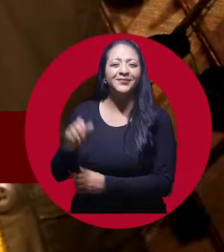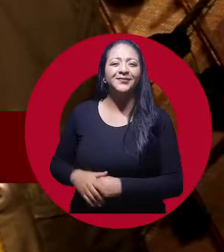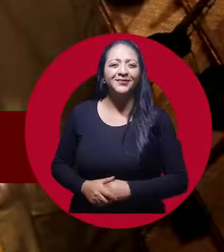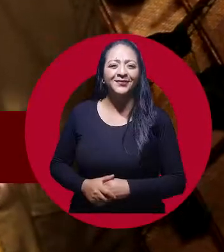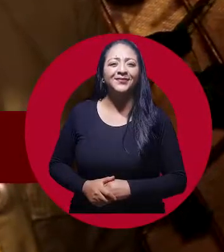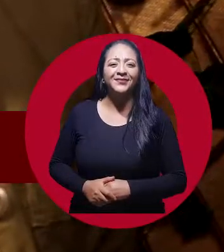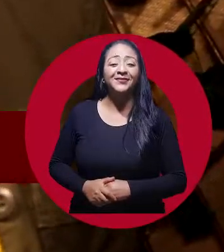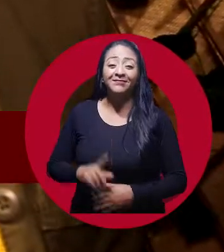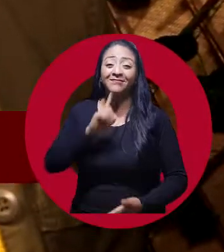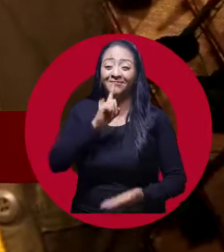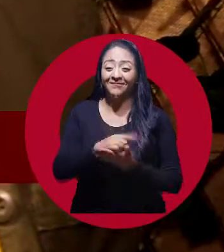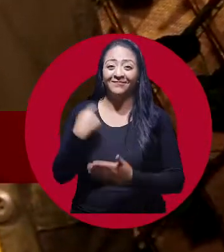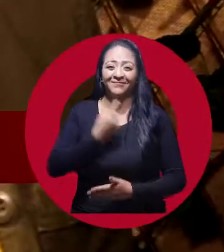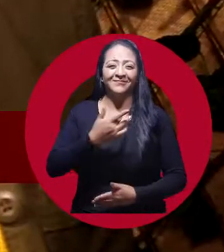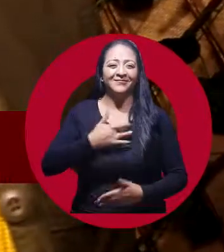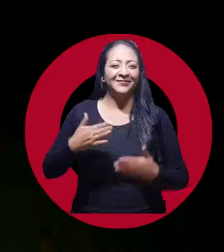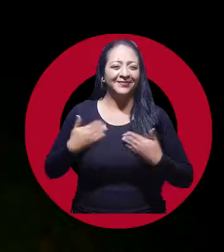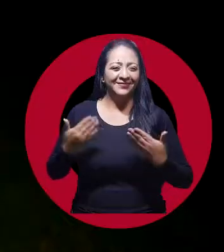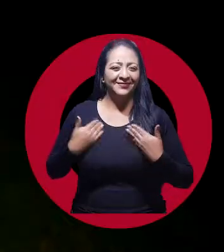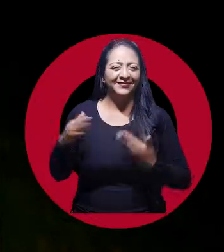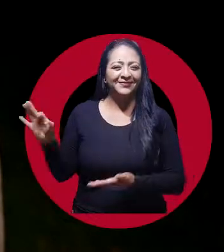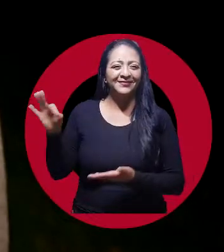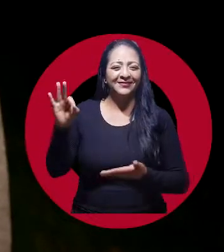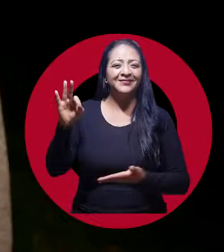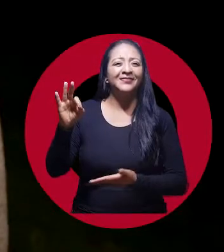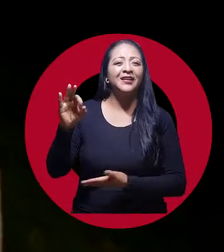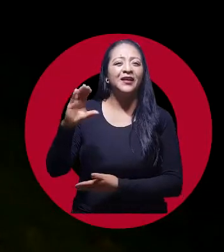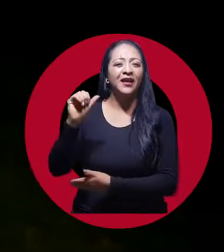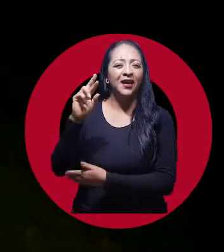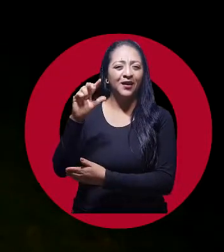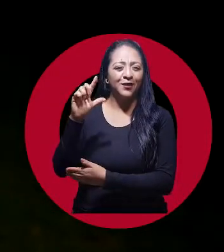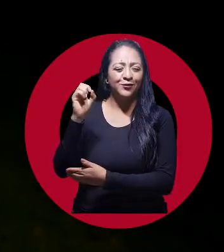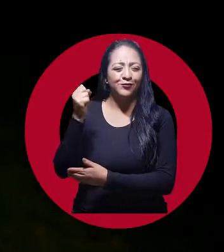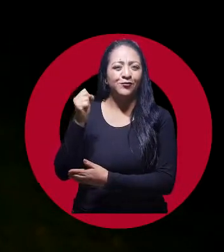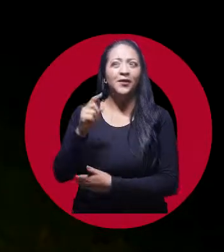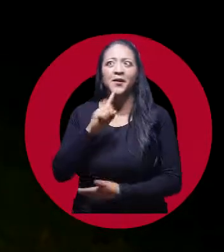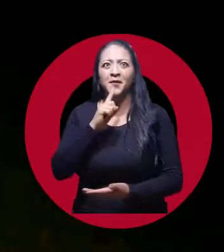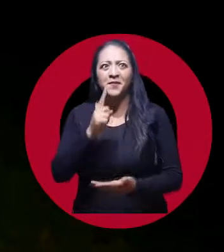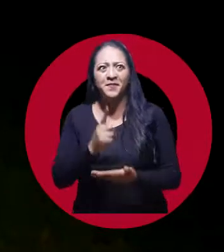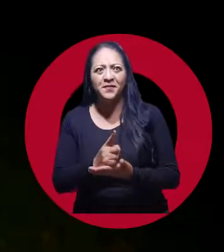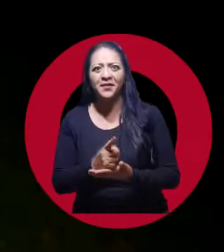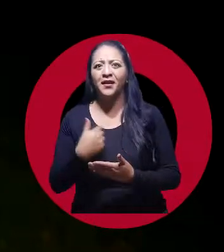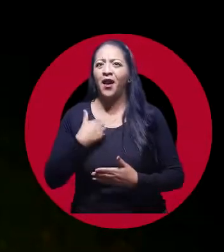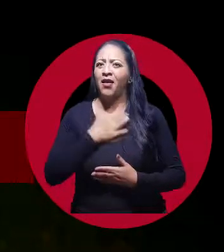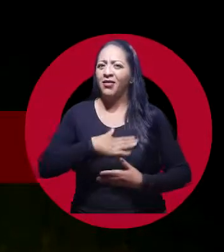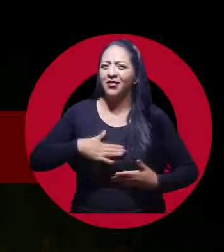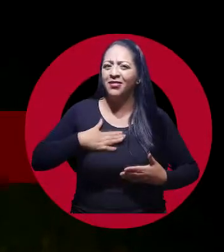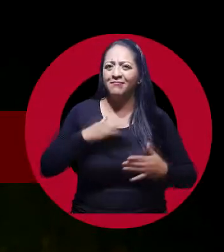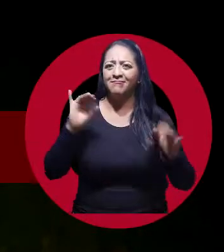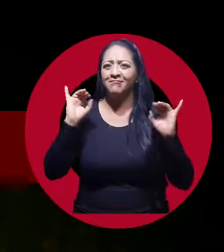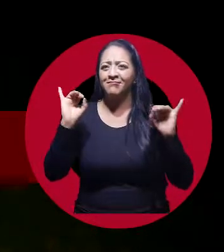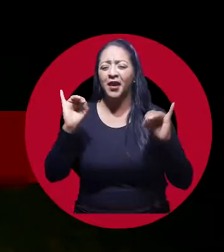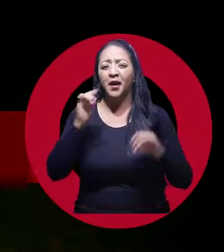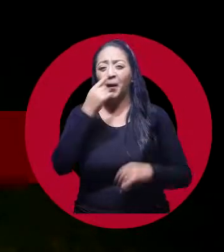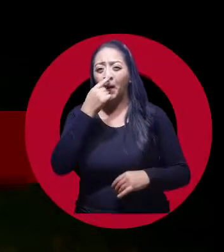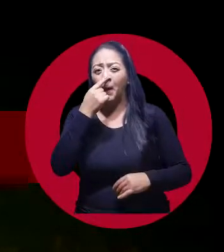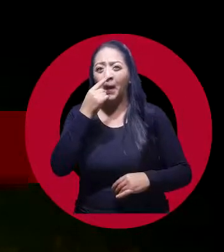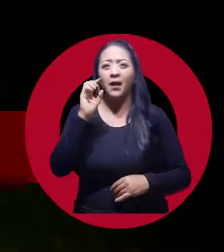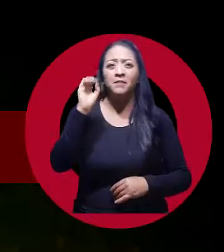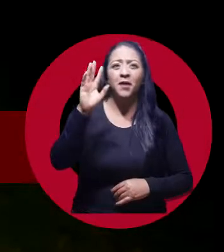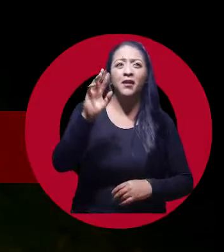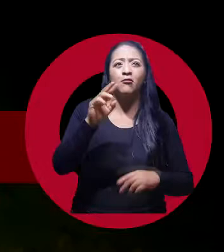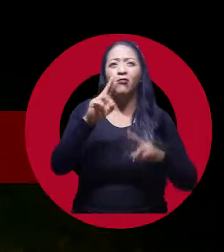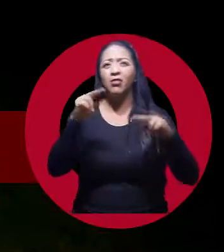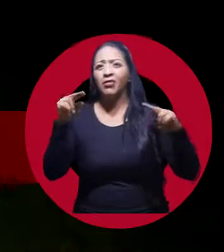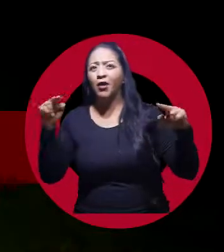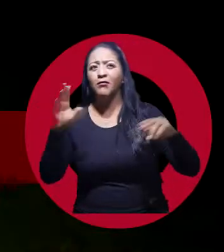felices porque hemos tenido una gran acogida. Carlos Flores, ciudadano asistente al cine camping. Divertido, interesante, donde uno puede venir a